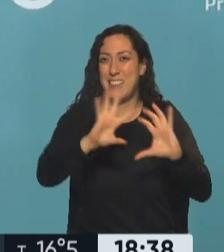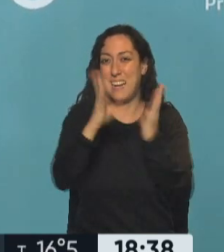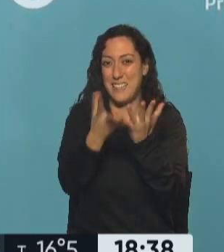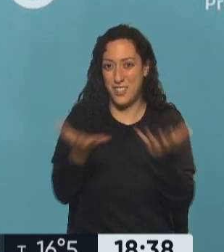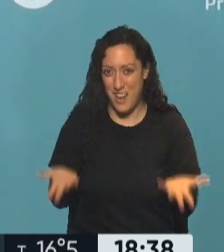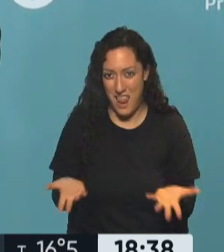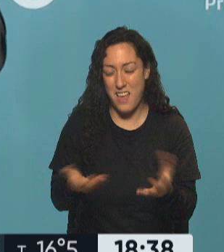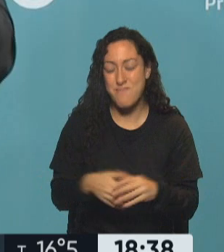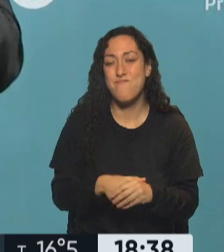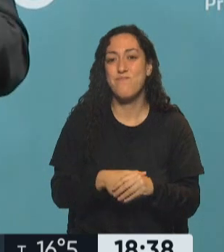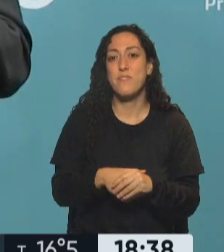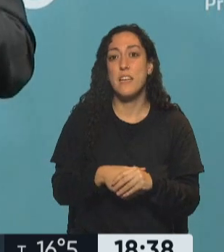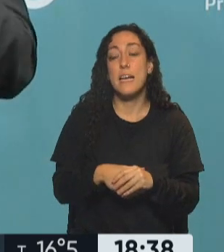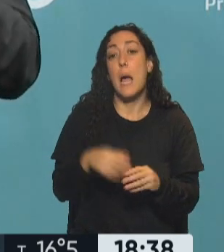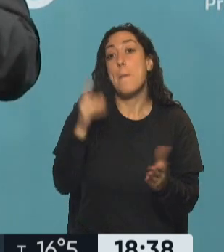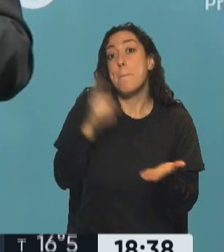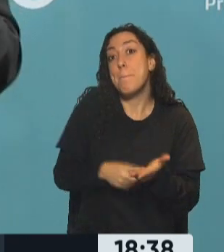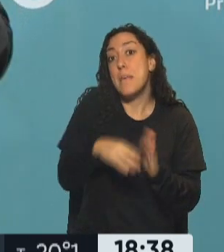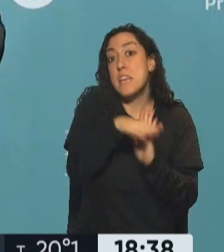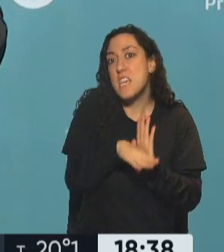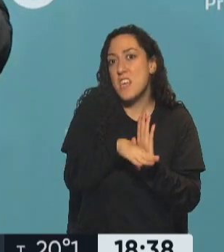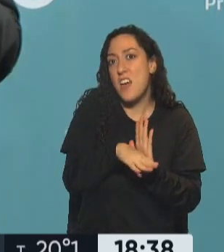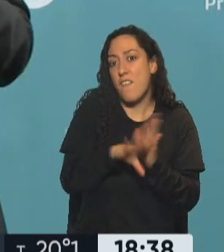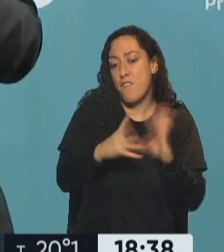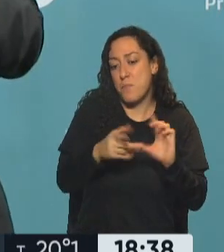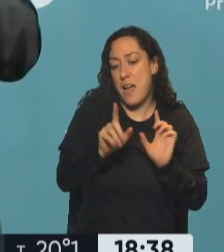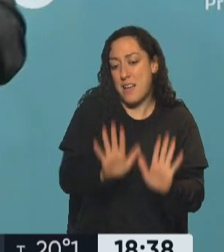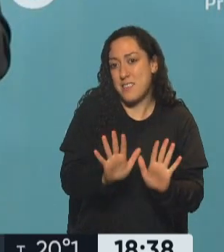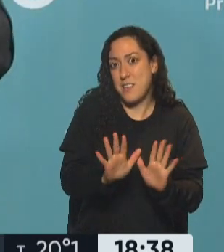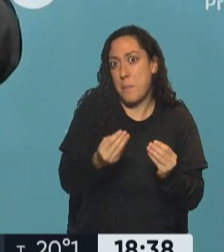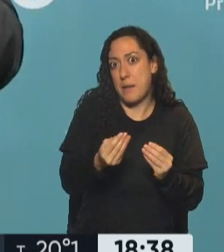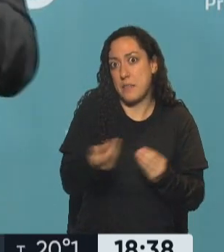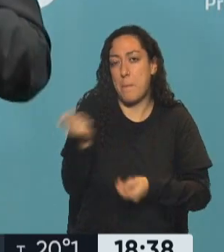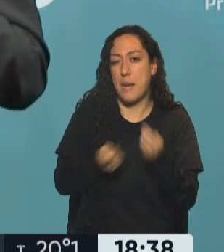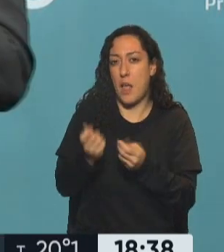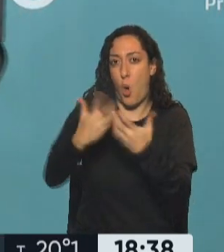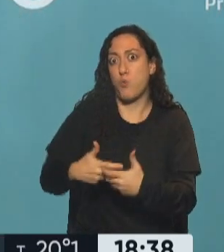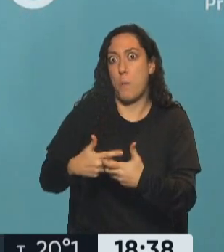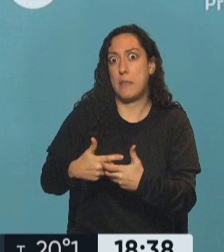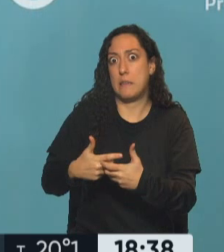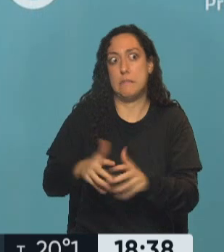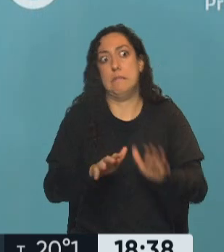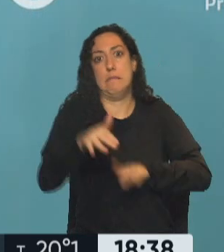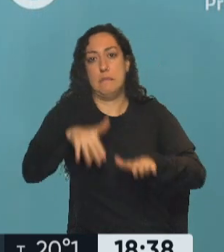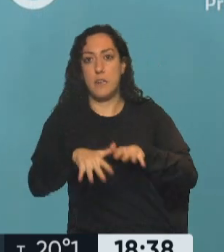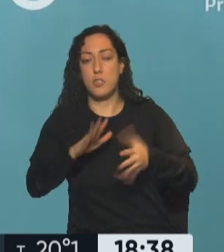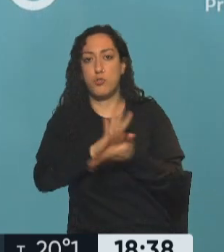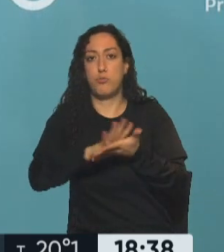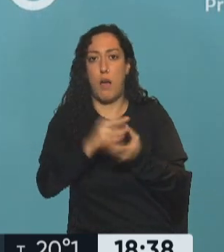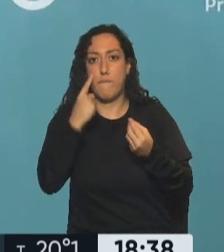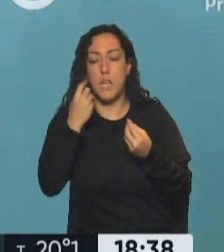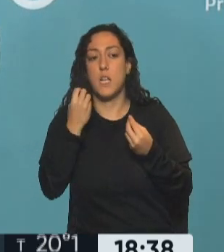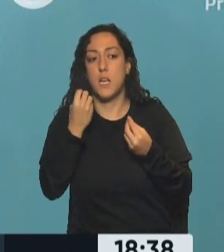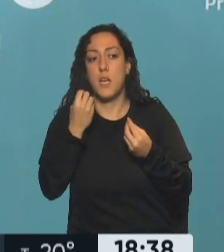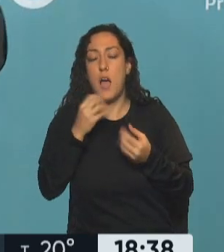tipo, hay una reacción inmediata por parte de los mercados que va en un sentido y hay una reacción de las reservas que va en otra hasta que después se